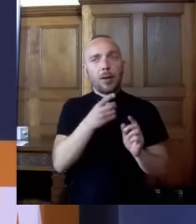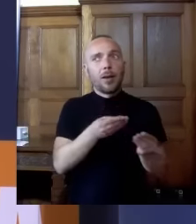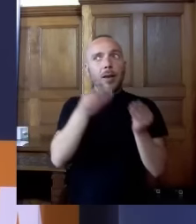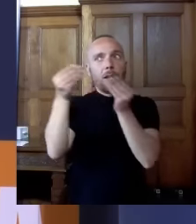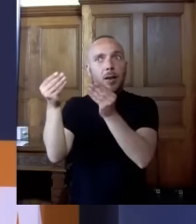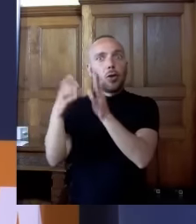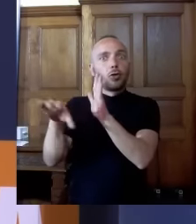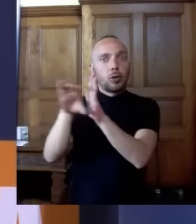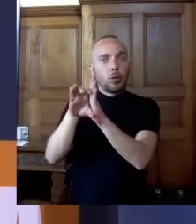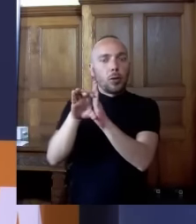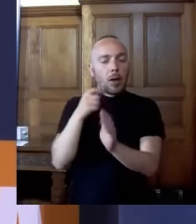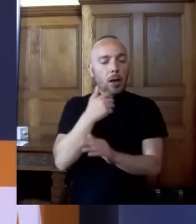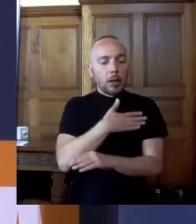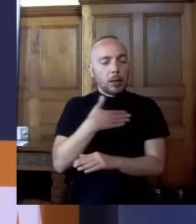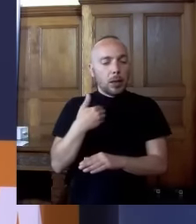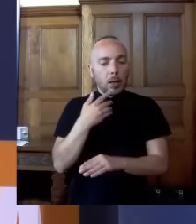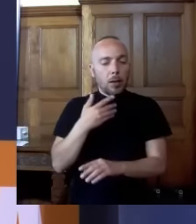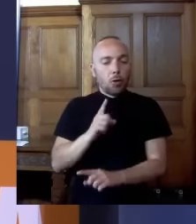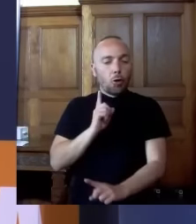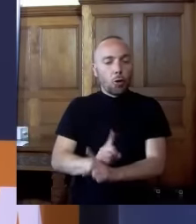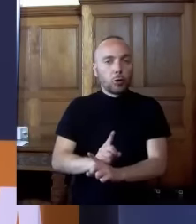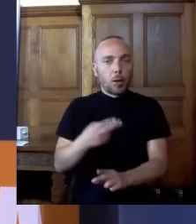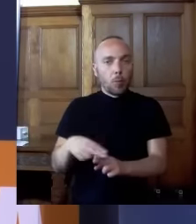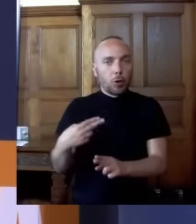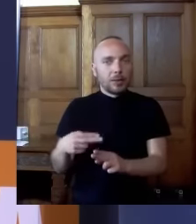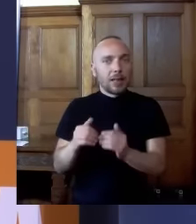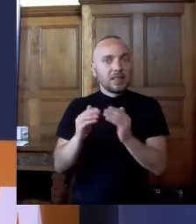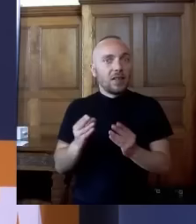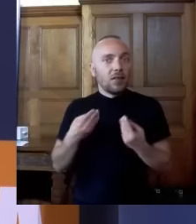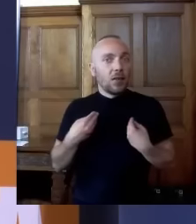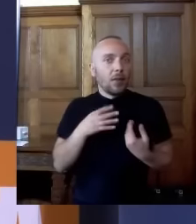atacar las políticas de vivienda porque aquí hay negocio